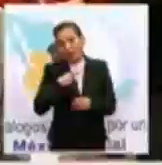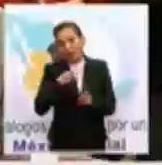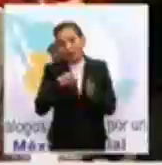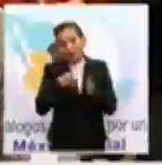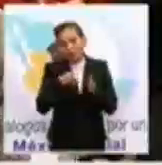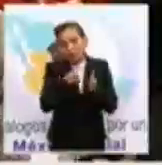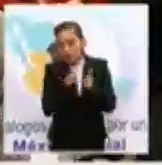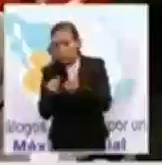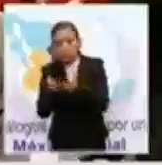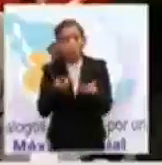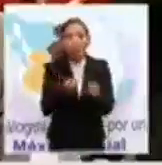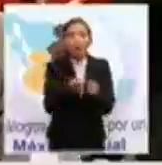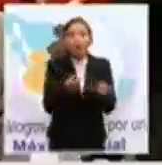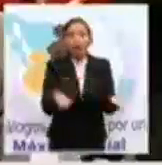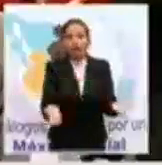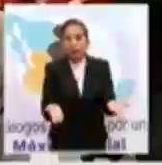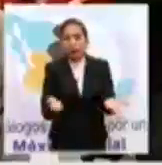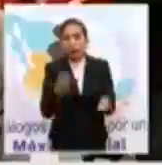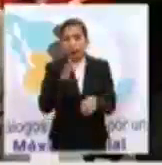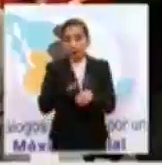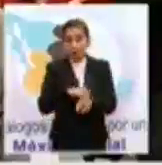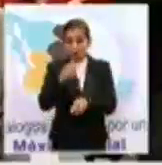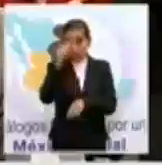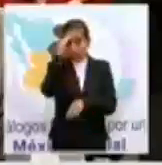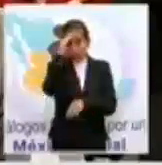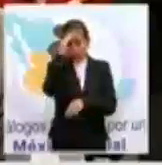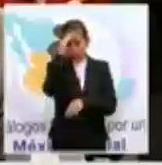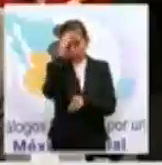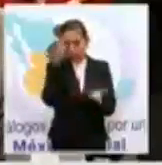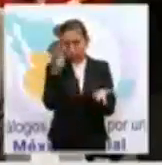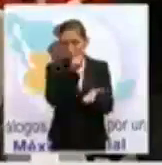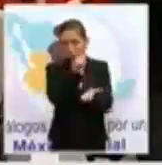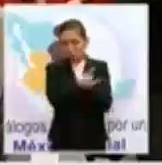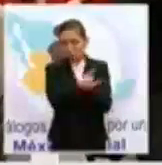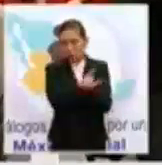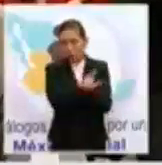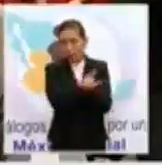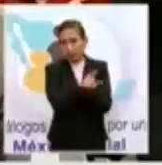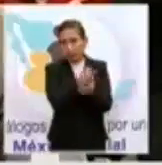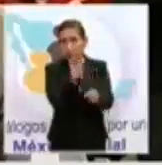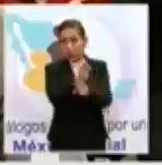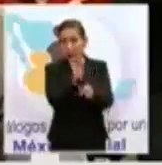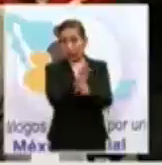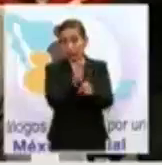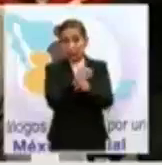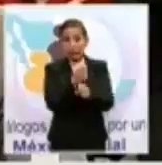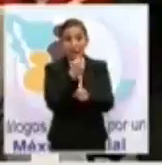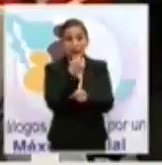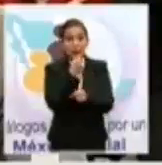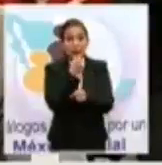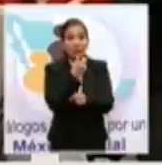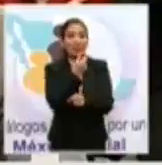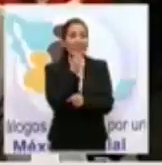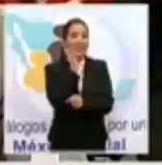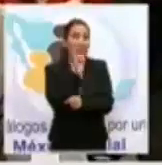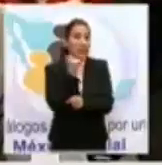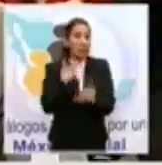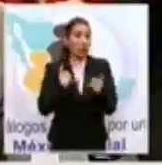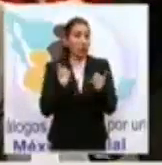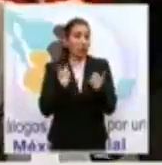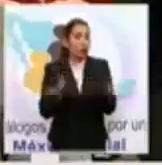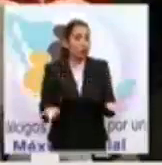caminar? Específicamente cuando pensamos en la ley de protección de niños y niñas y